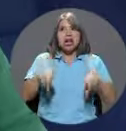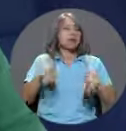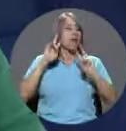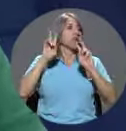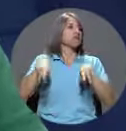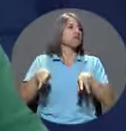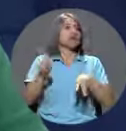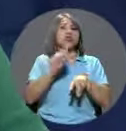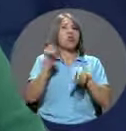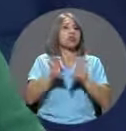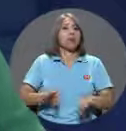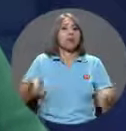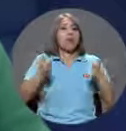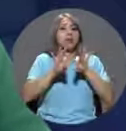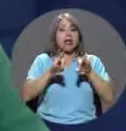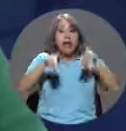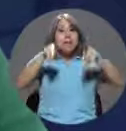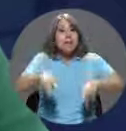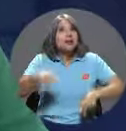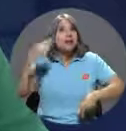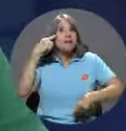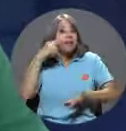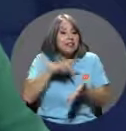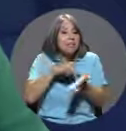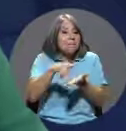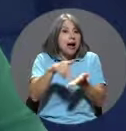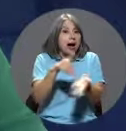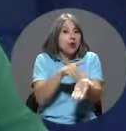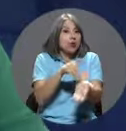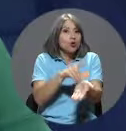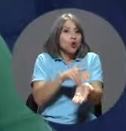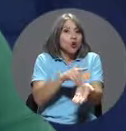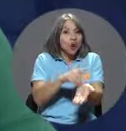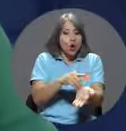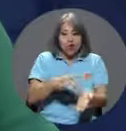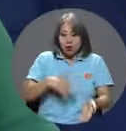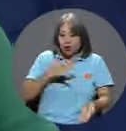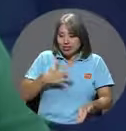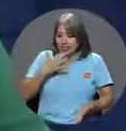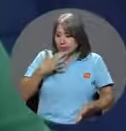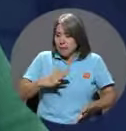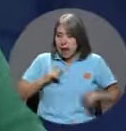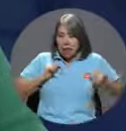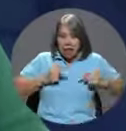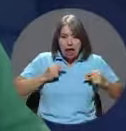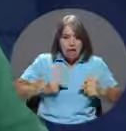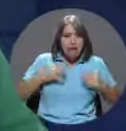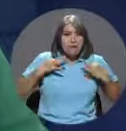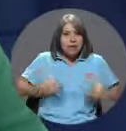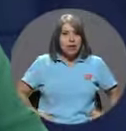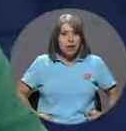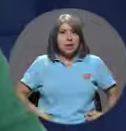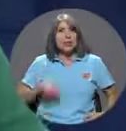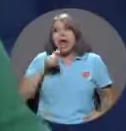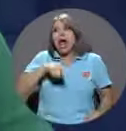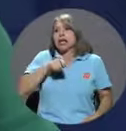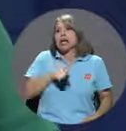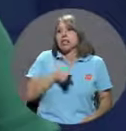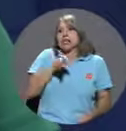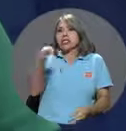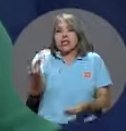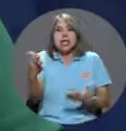una prioridad. Las personas piensan en pagar especialistas cuando están ya enfermos físicamente, porque ahora sí necesitan ir